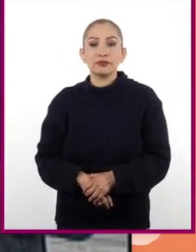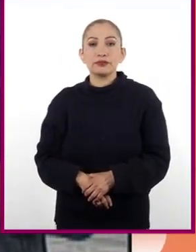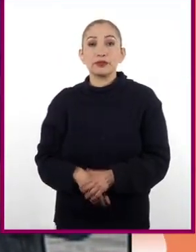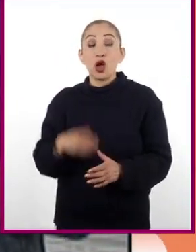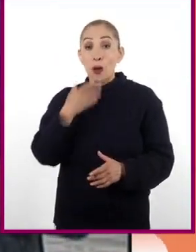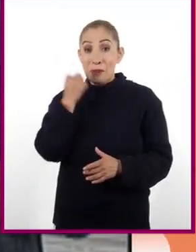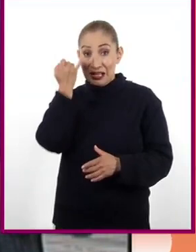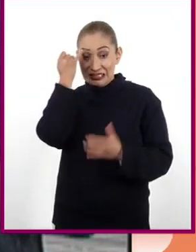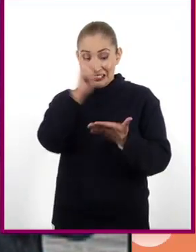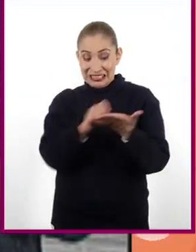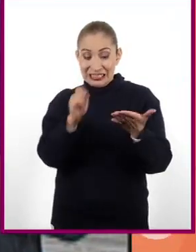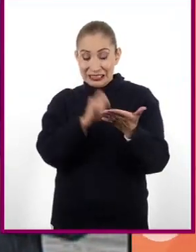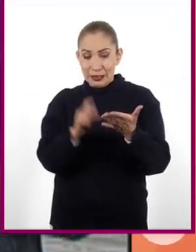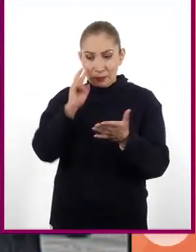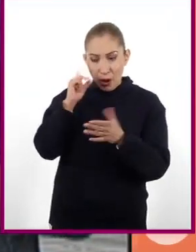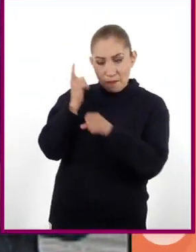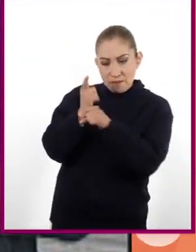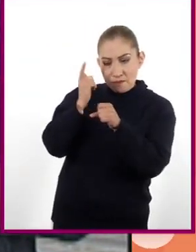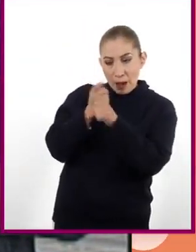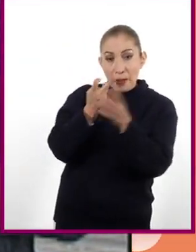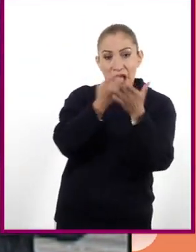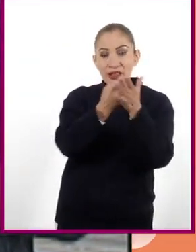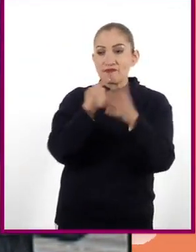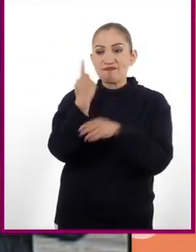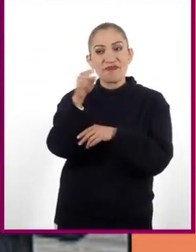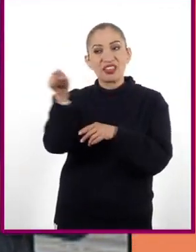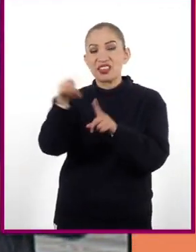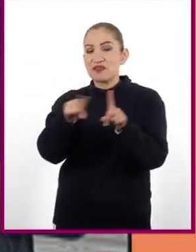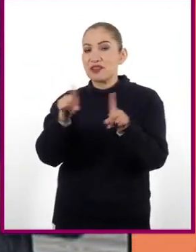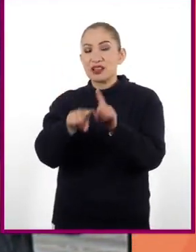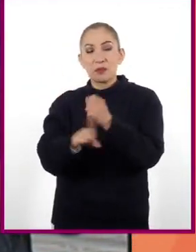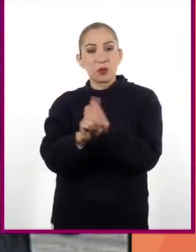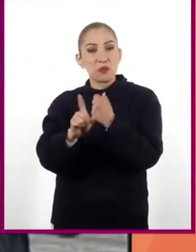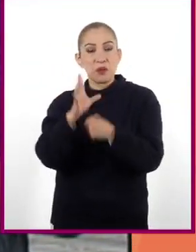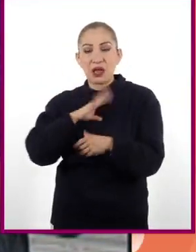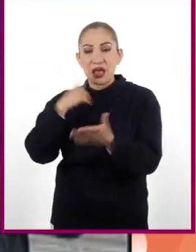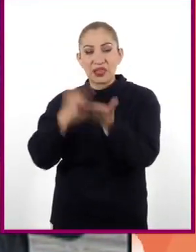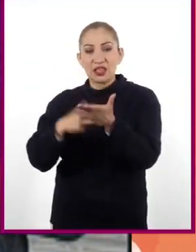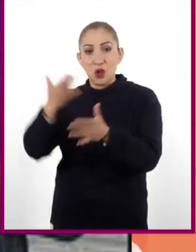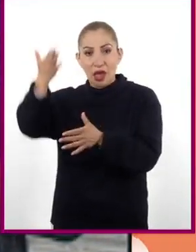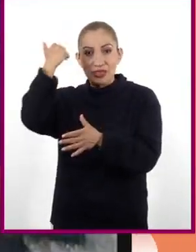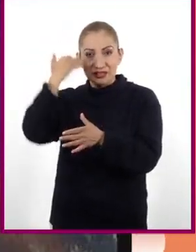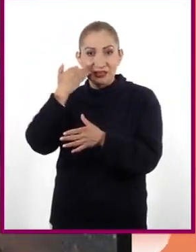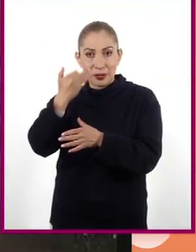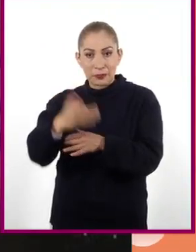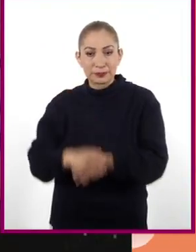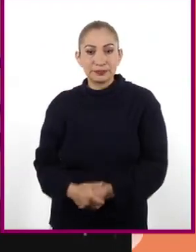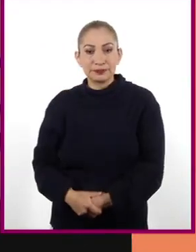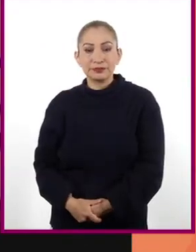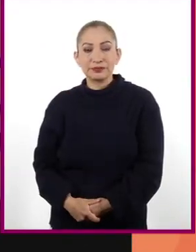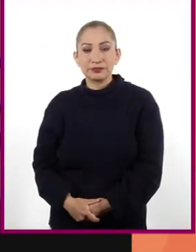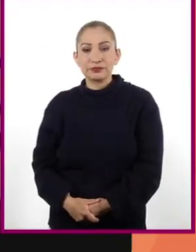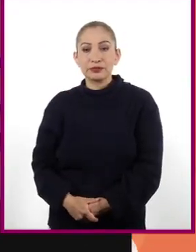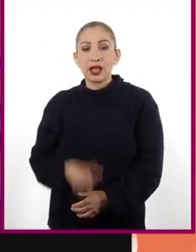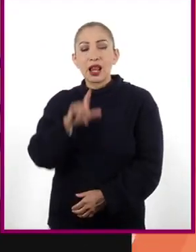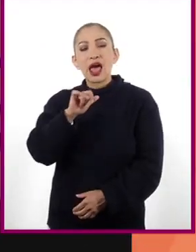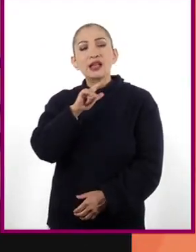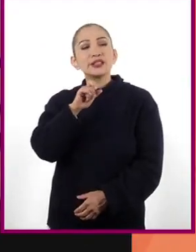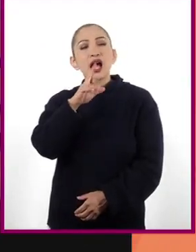El autor se valió de los personajes para criticar y denunciar distintos problemas sociales que había en esa época.